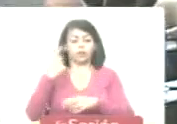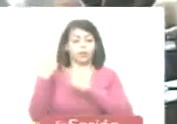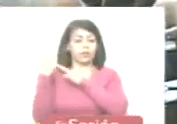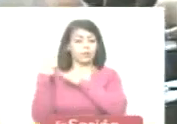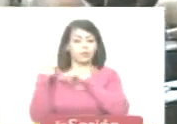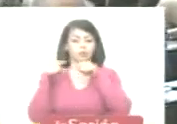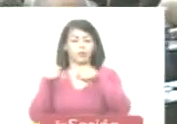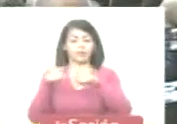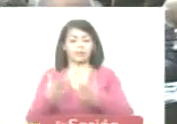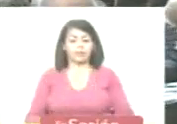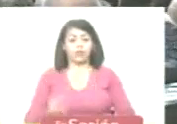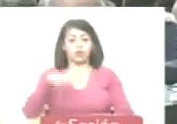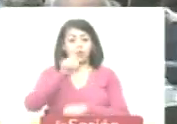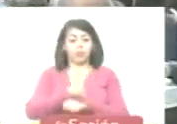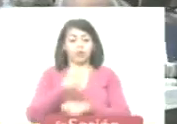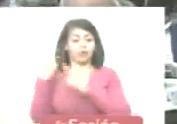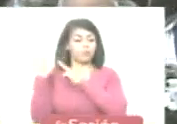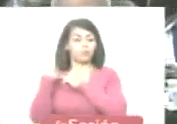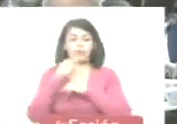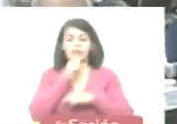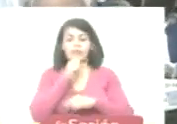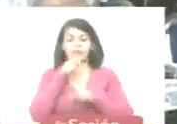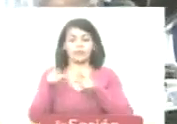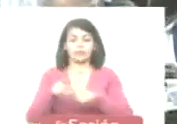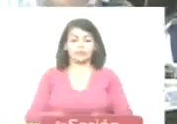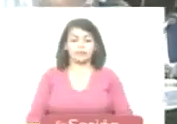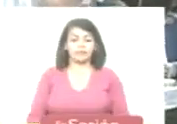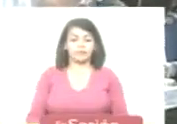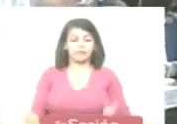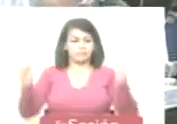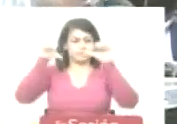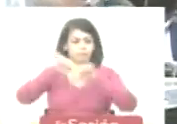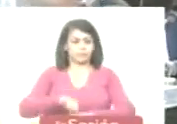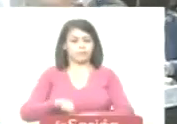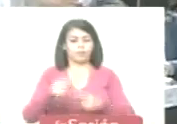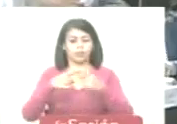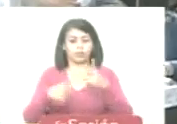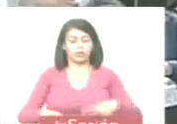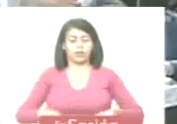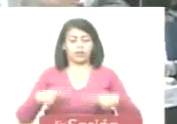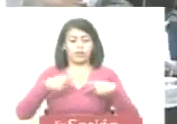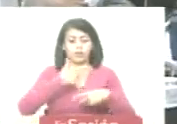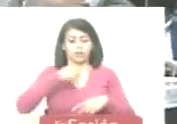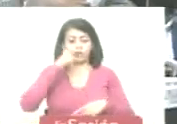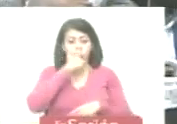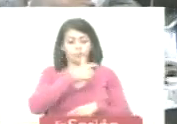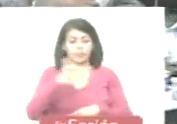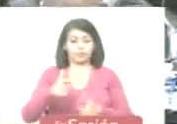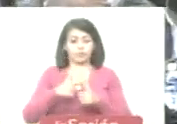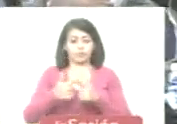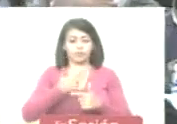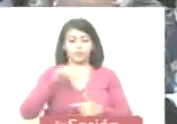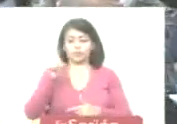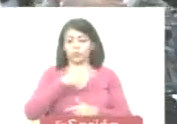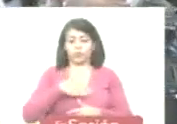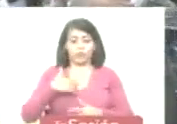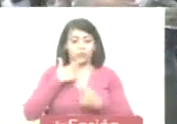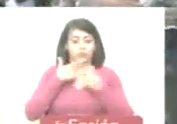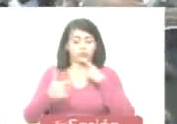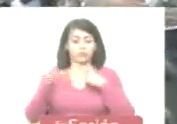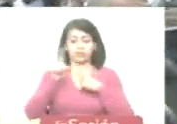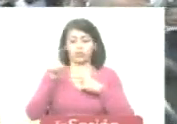responsable, un solo responsable del deterioro de las condiciones de vida de nuestro pueblo, que nosotros no negamos,